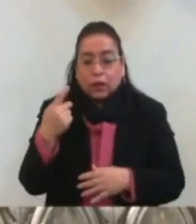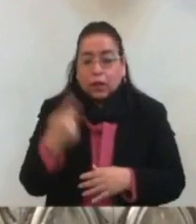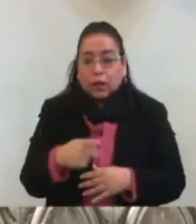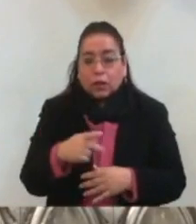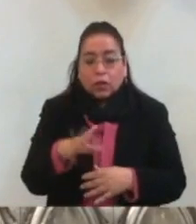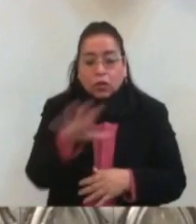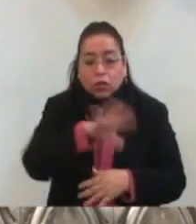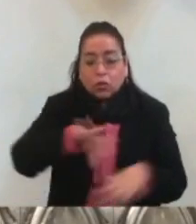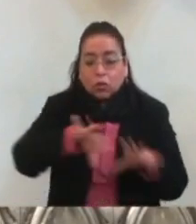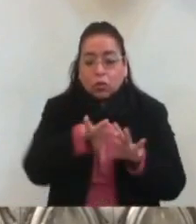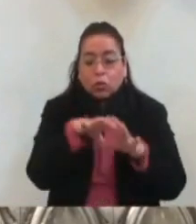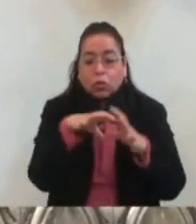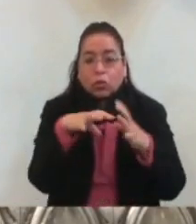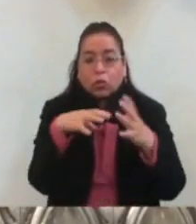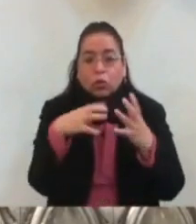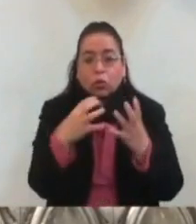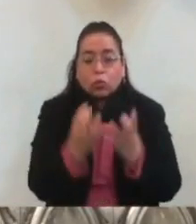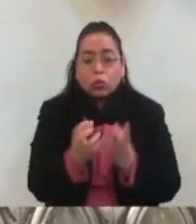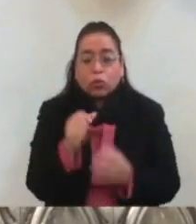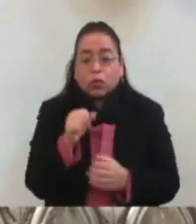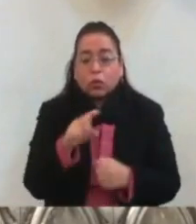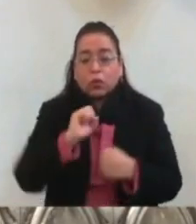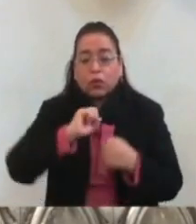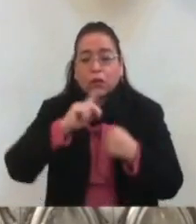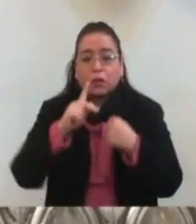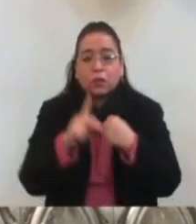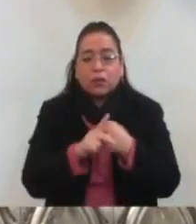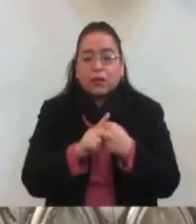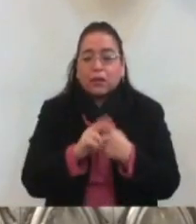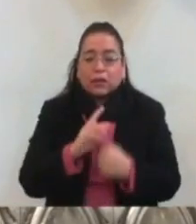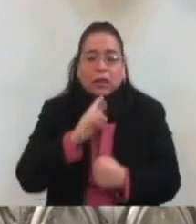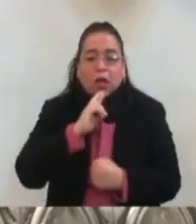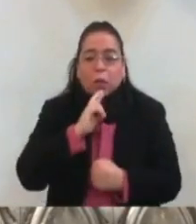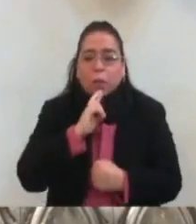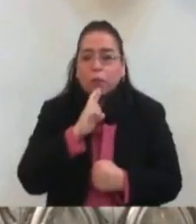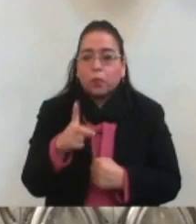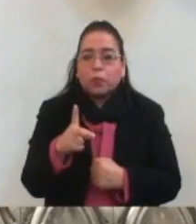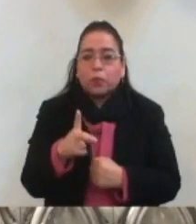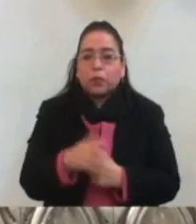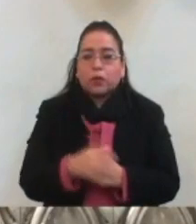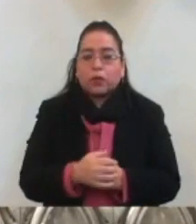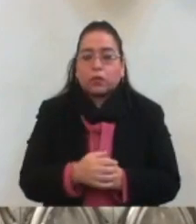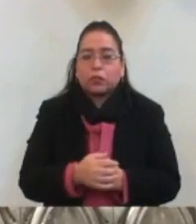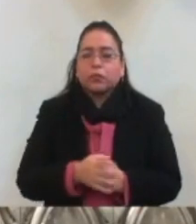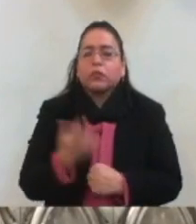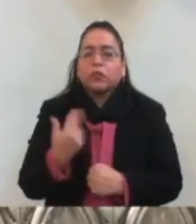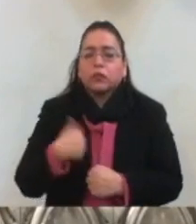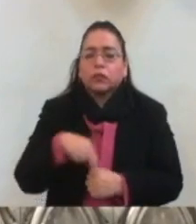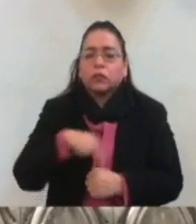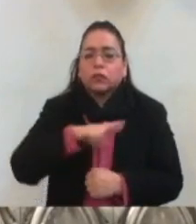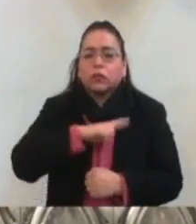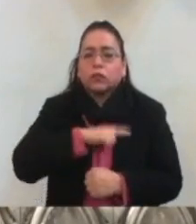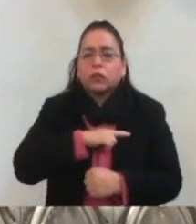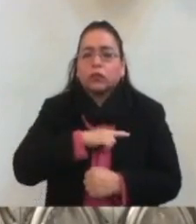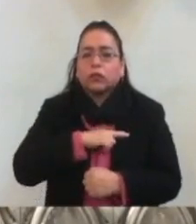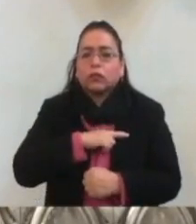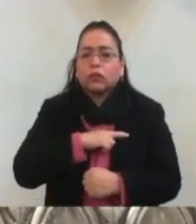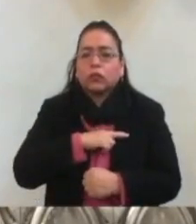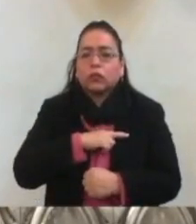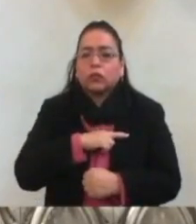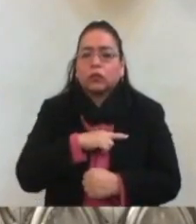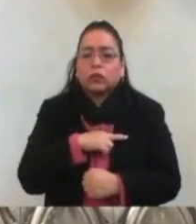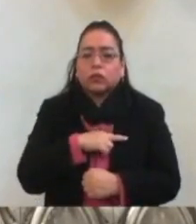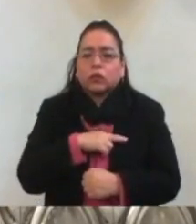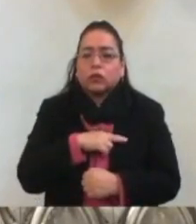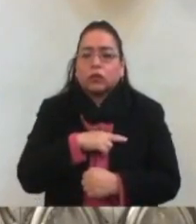para que nuestro país esté mejor aceptamos amigablemente